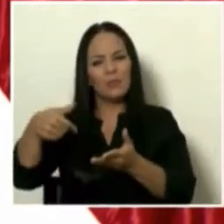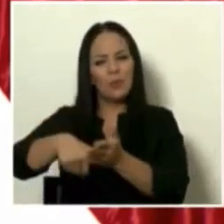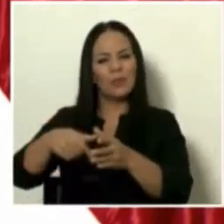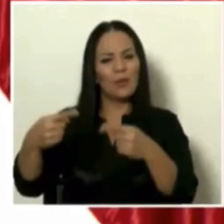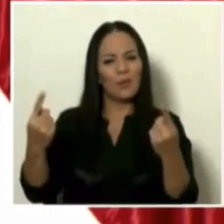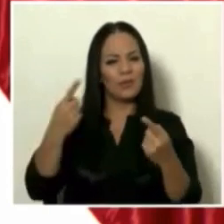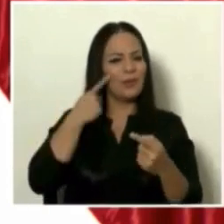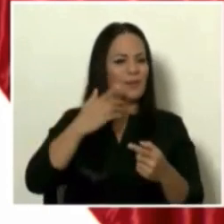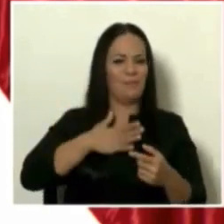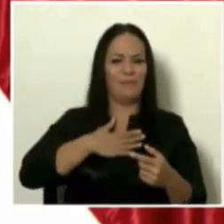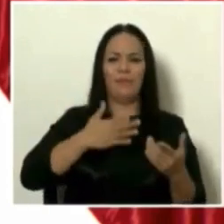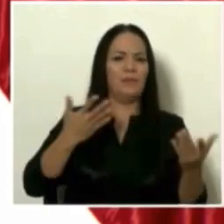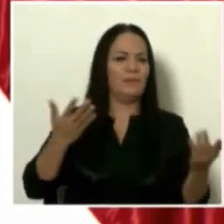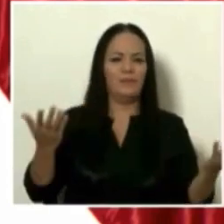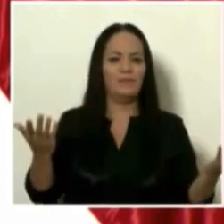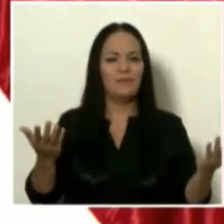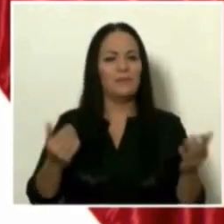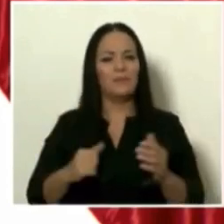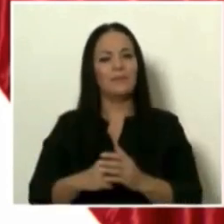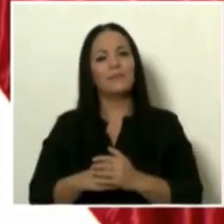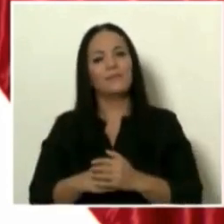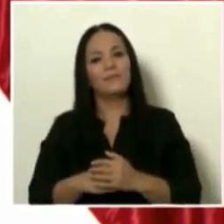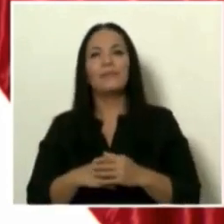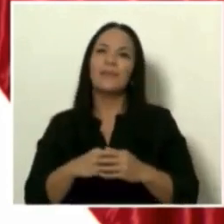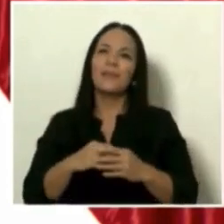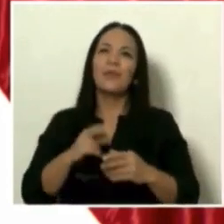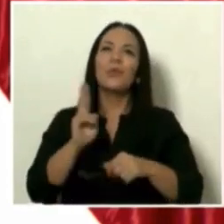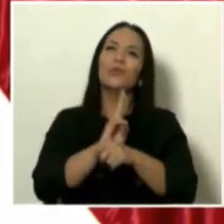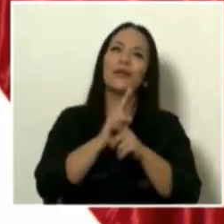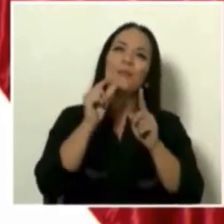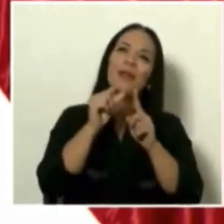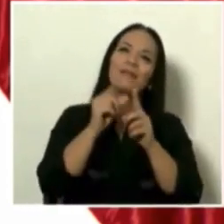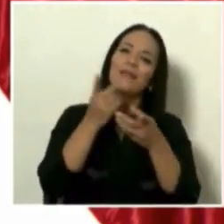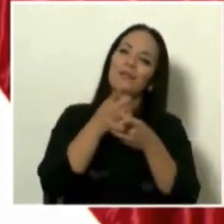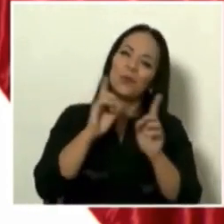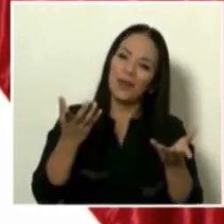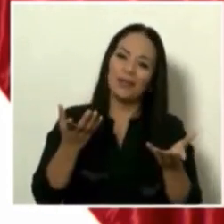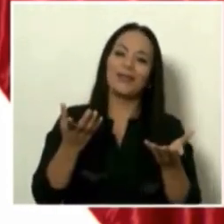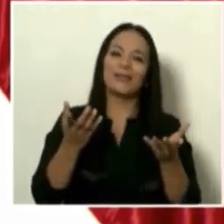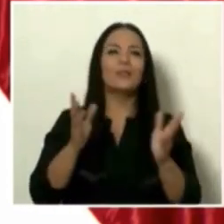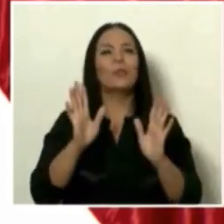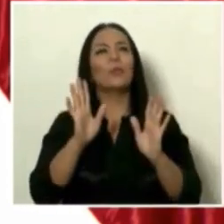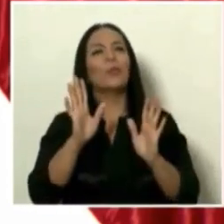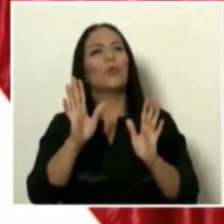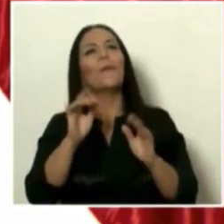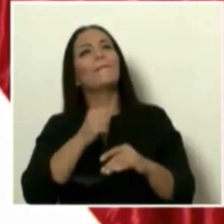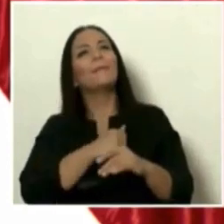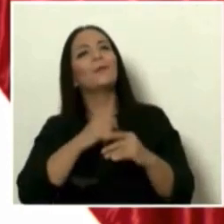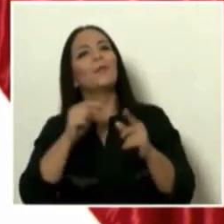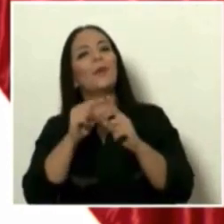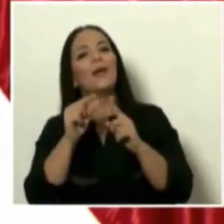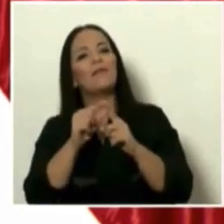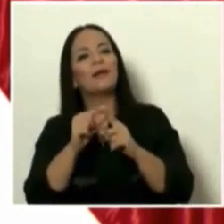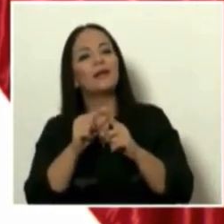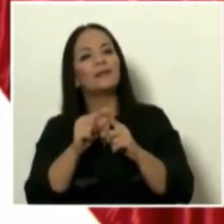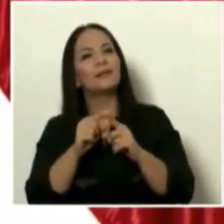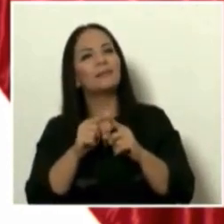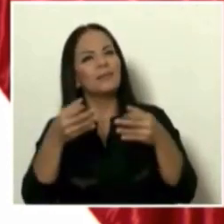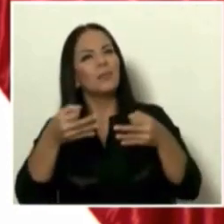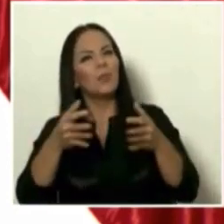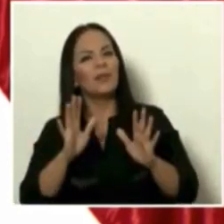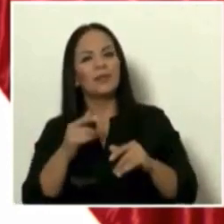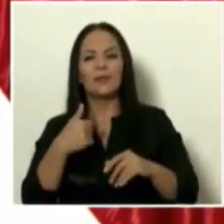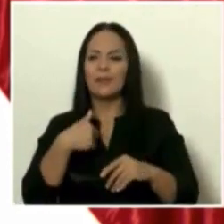parecido, para usar palabras democráticas, para usar palabras diplomáticas, bastante